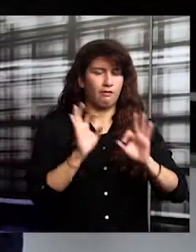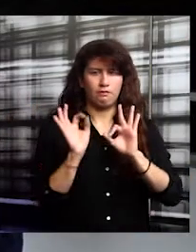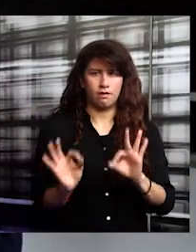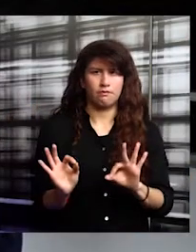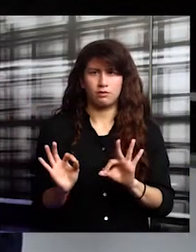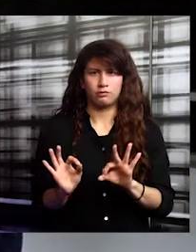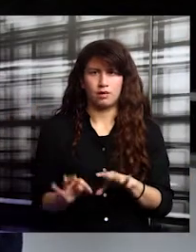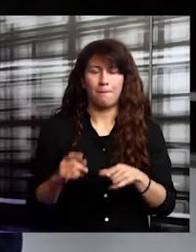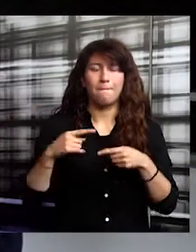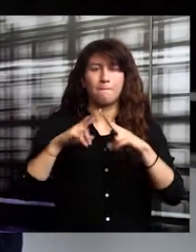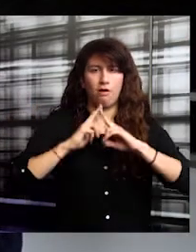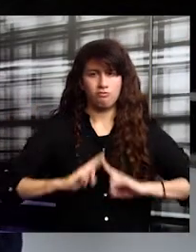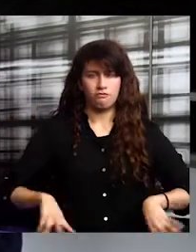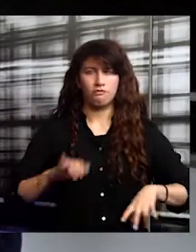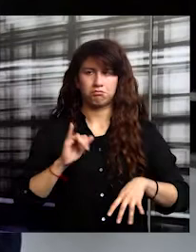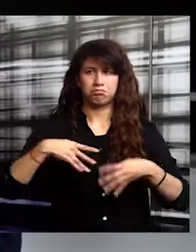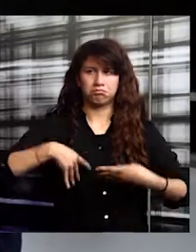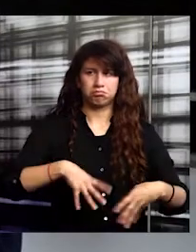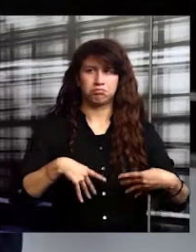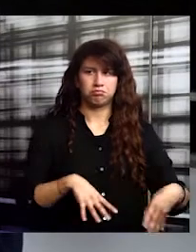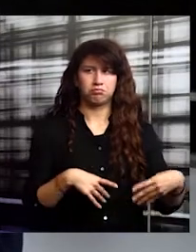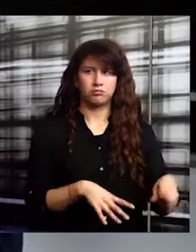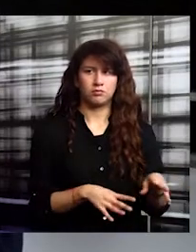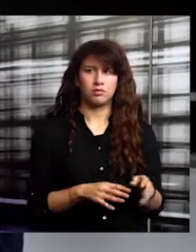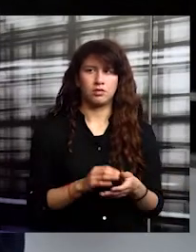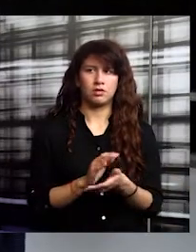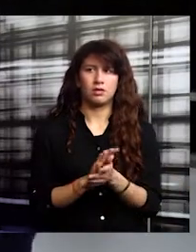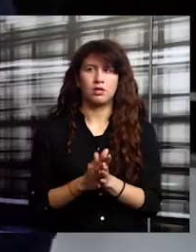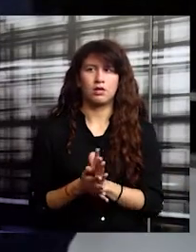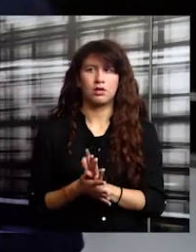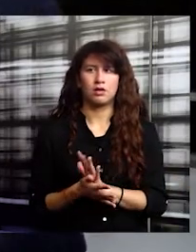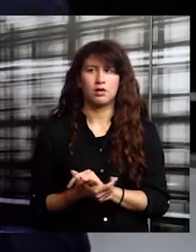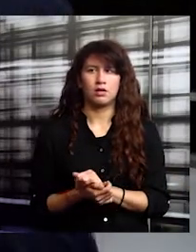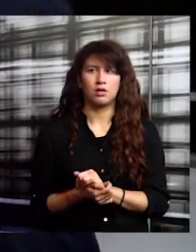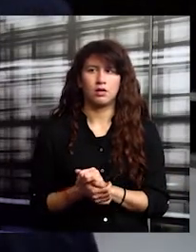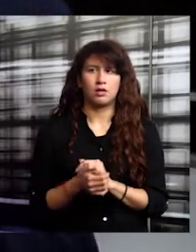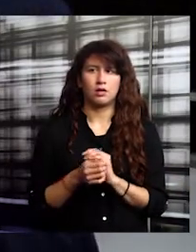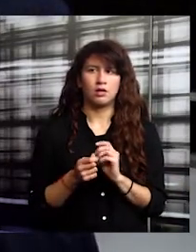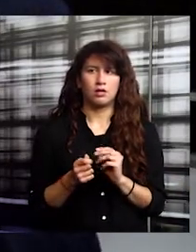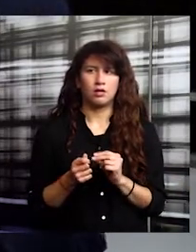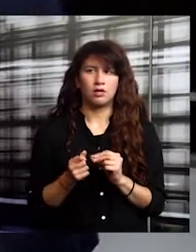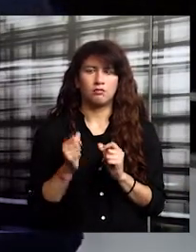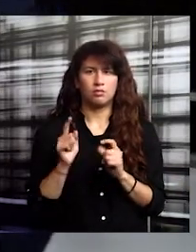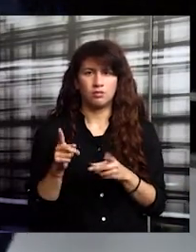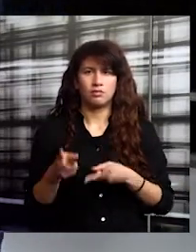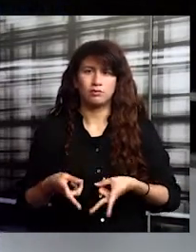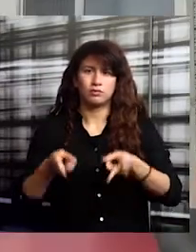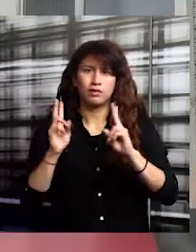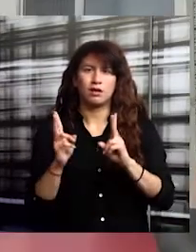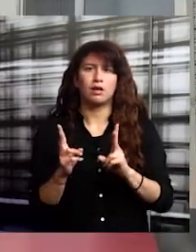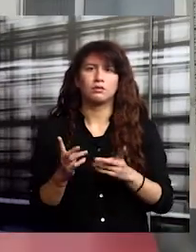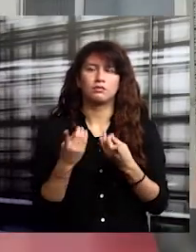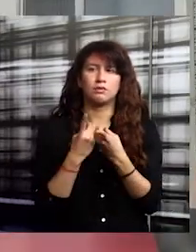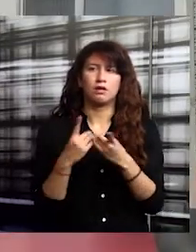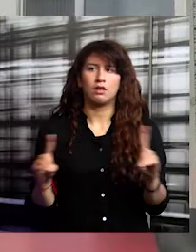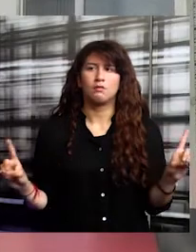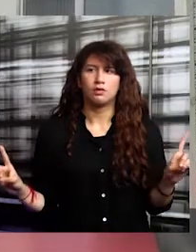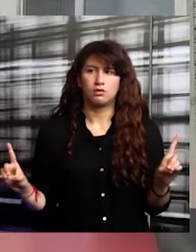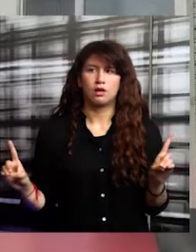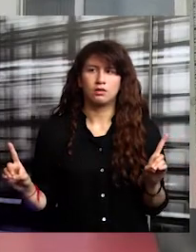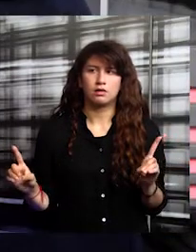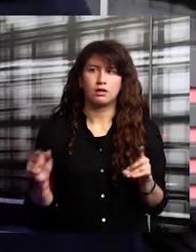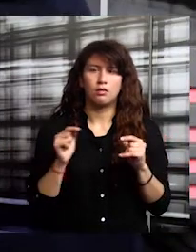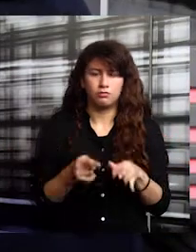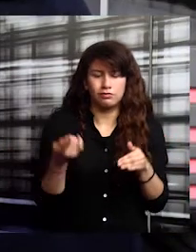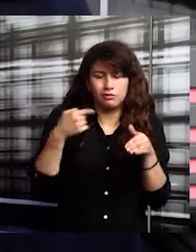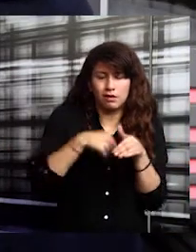corresponde, eso es un derecho democrático, ¿no es cierto? Y que está establecido en la propia Constitución. Sí. El derecho a manifestarse. Entonces, de esa perspectiva,